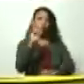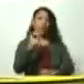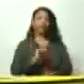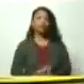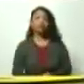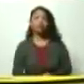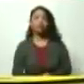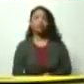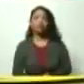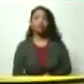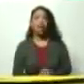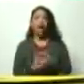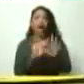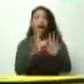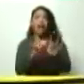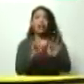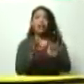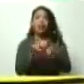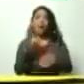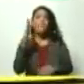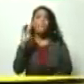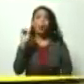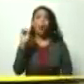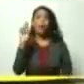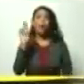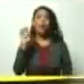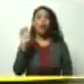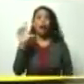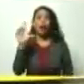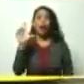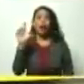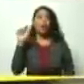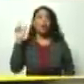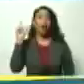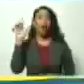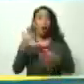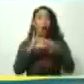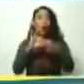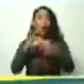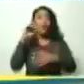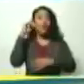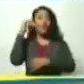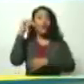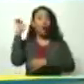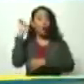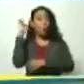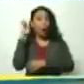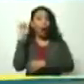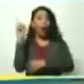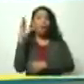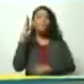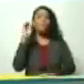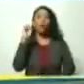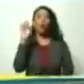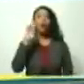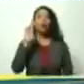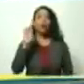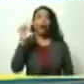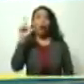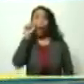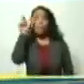si el secretario Borrell de la Unión Europea le llegara el mensaje Borrell Borrell